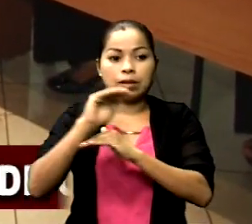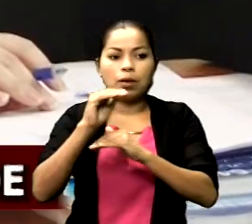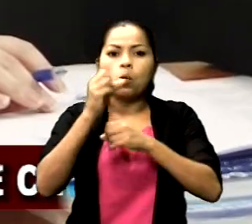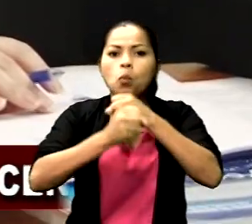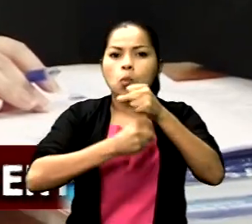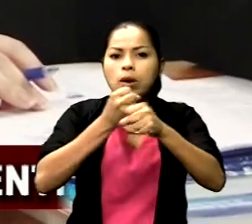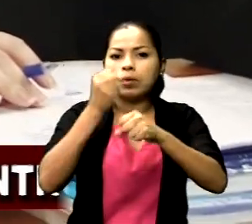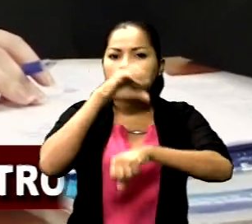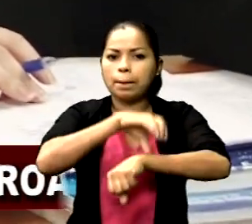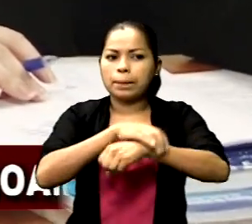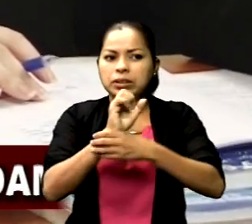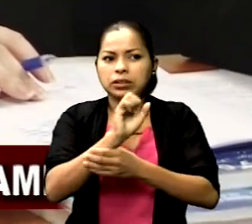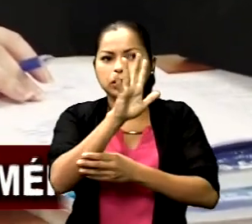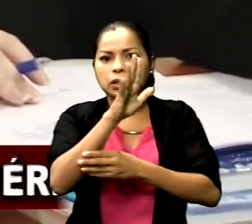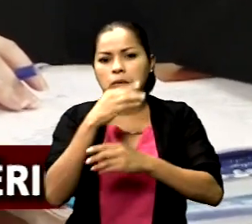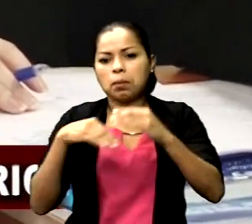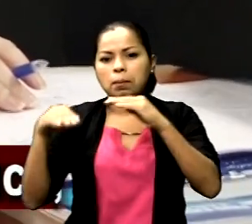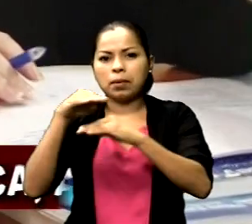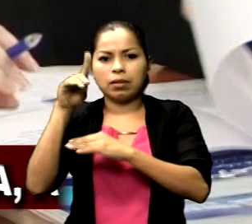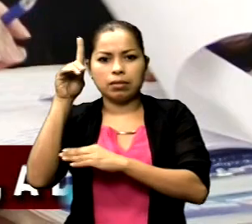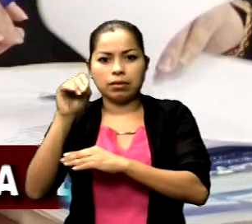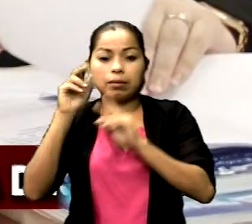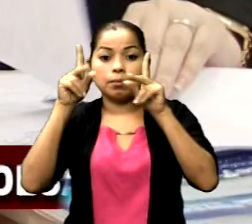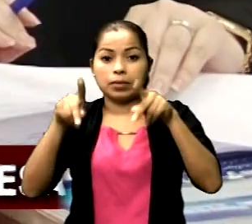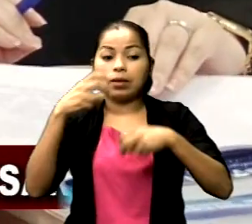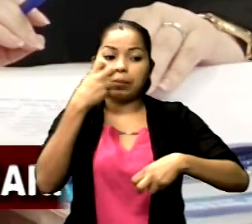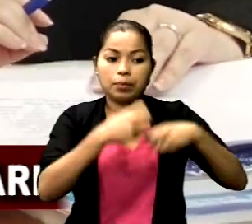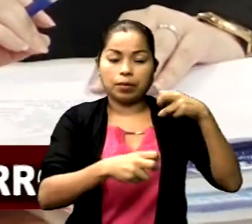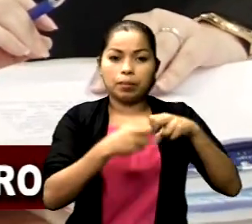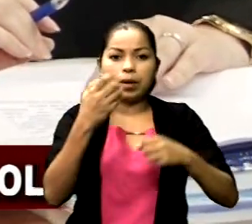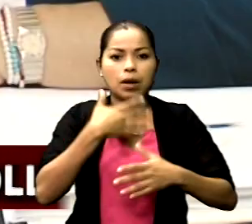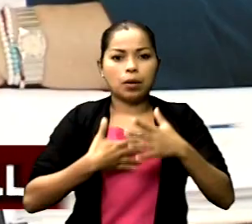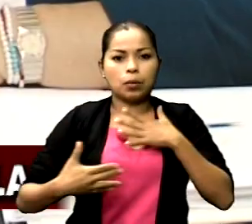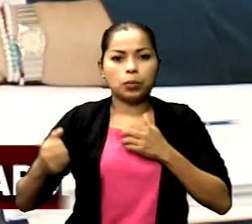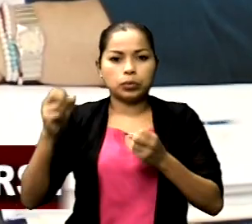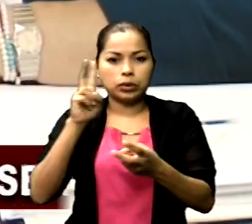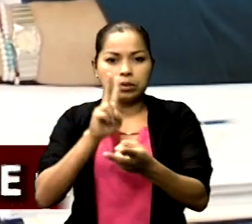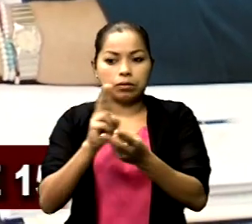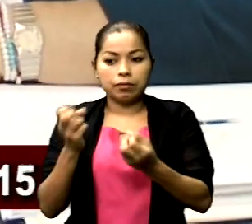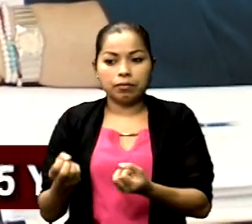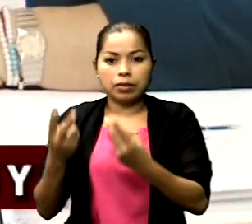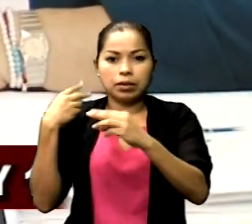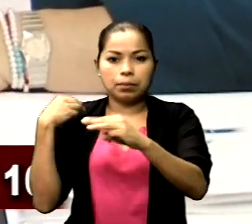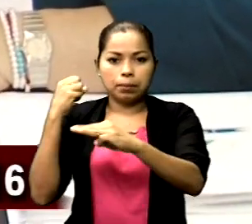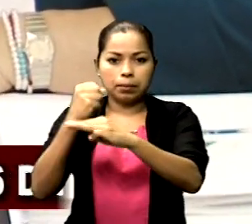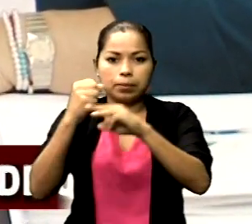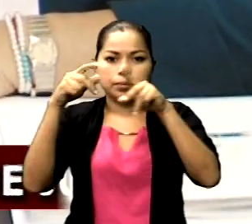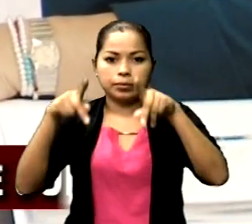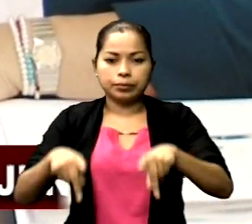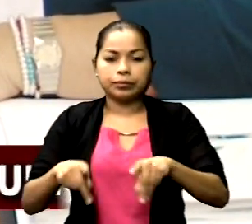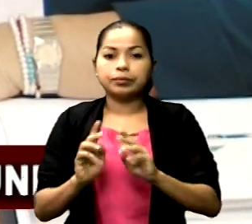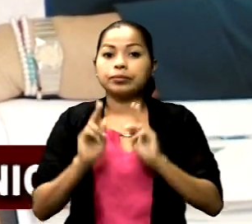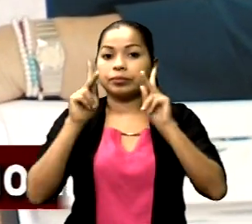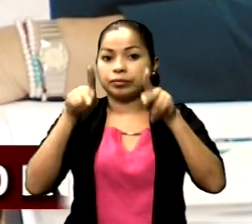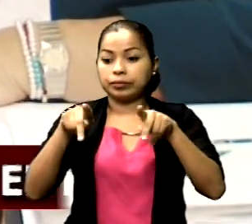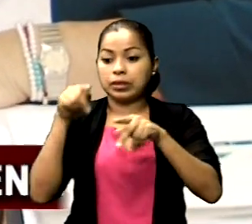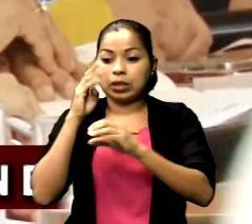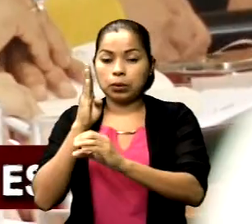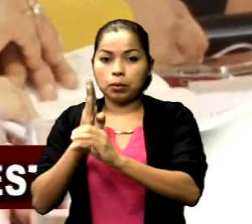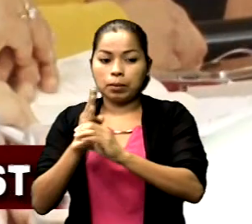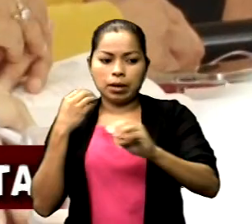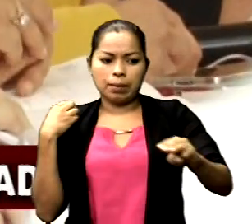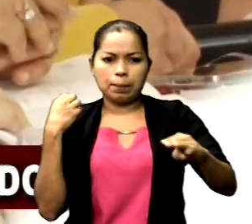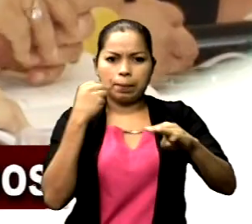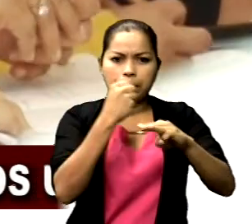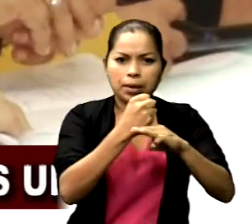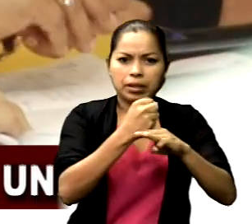a 10 años de privación de libertad para quienes cometan delitos sexuales y contra la vida. La persona que cometa